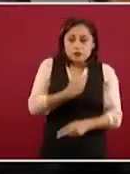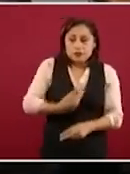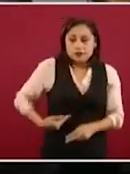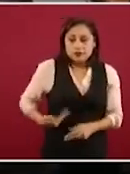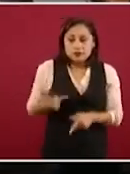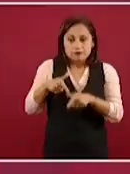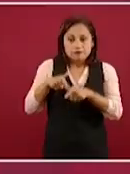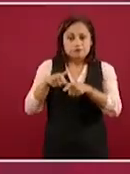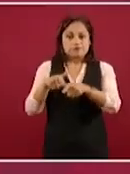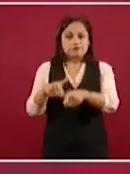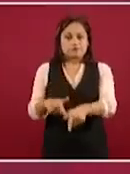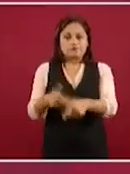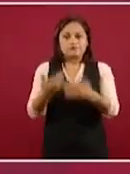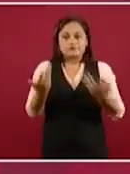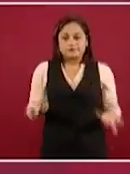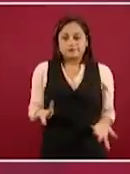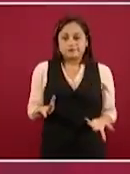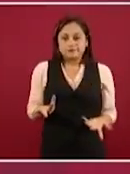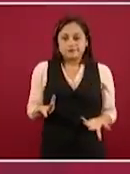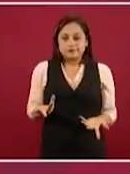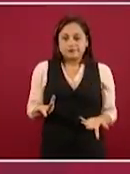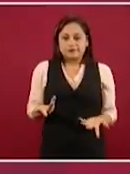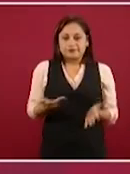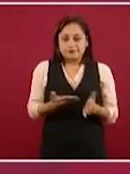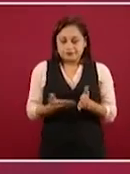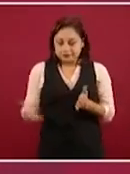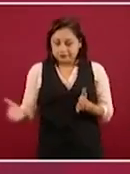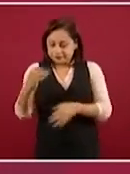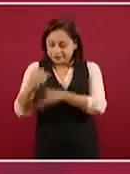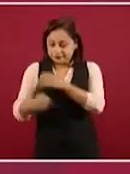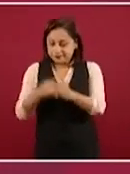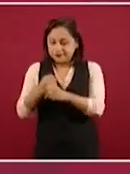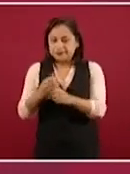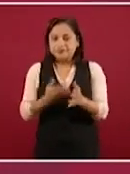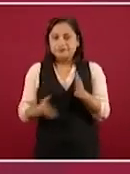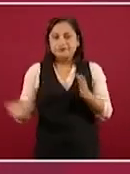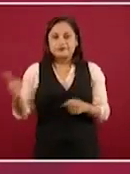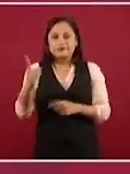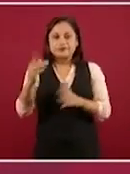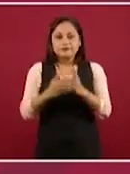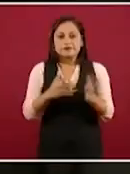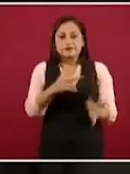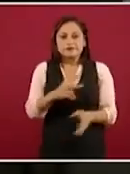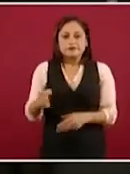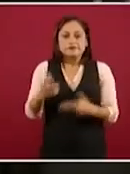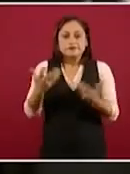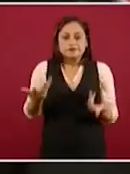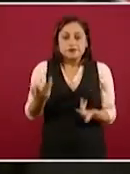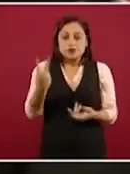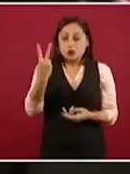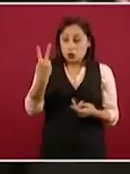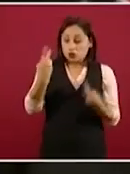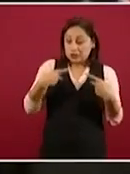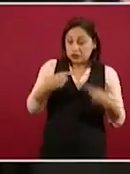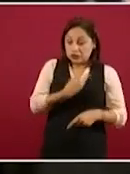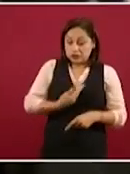presidente, todo el siglo XIX, país de 2 hombres,